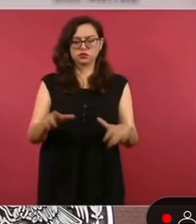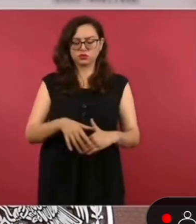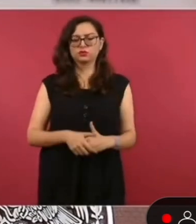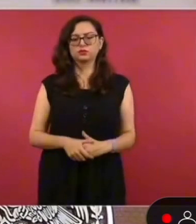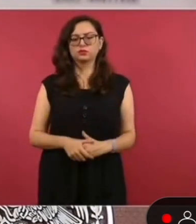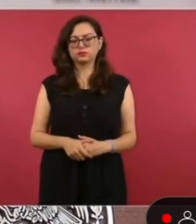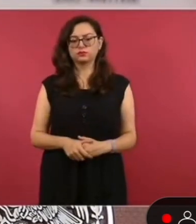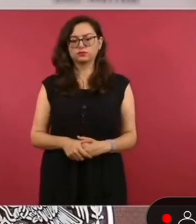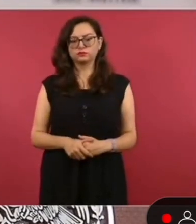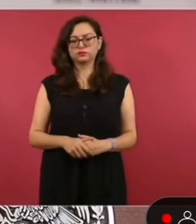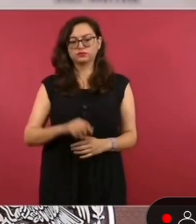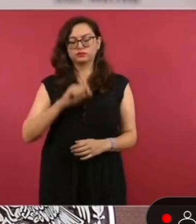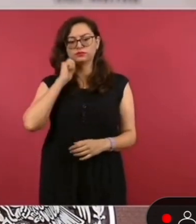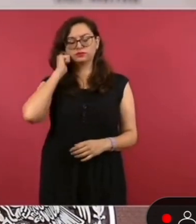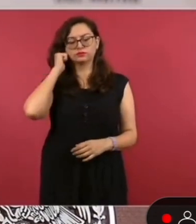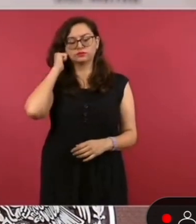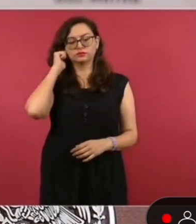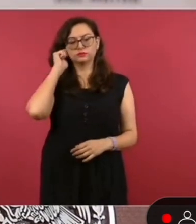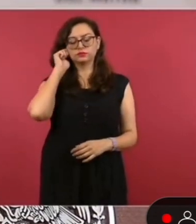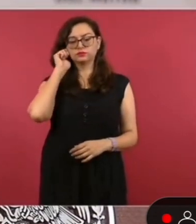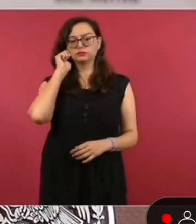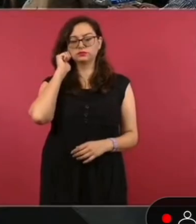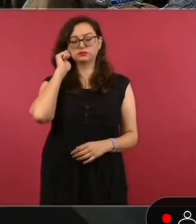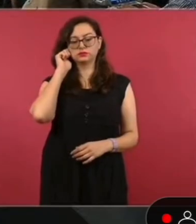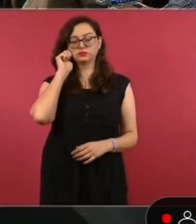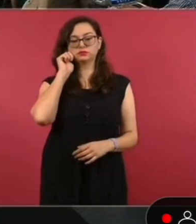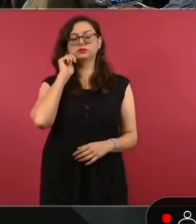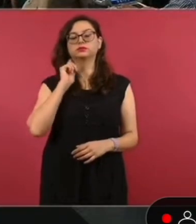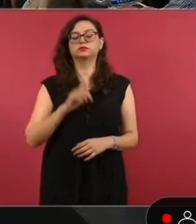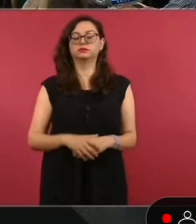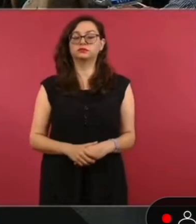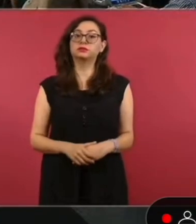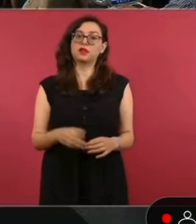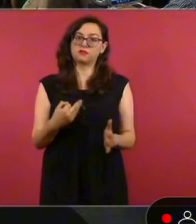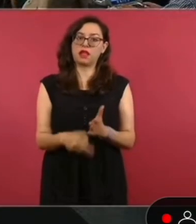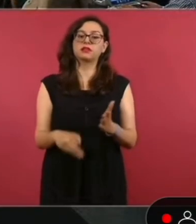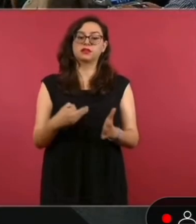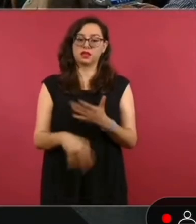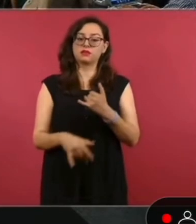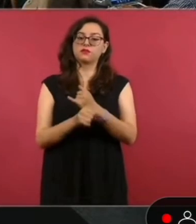plan C, es hora de votar por Morena para acabar con esos corruptos.